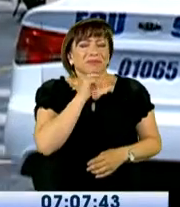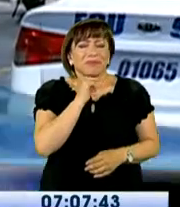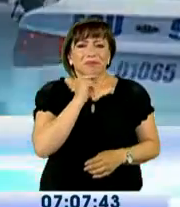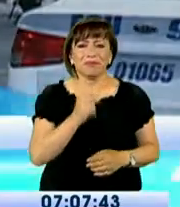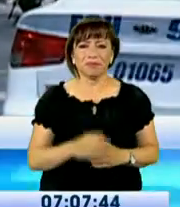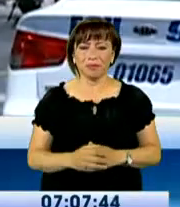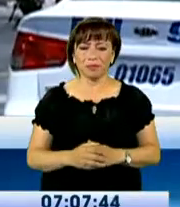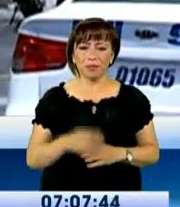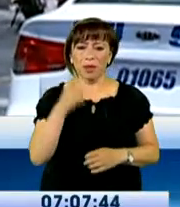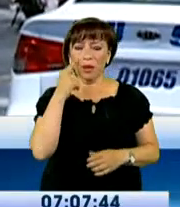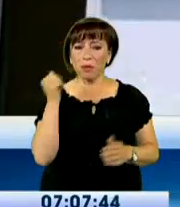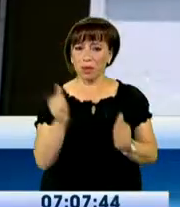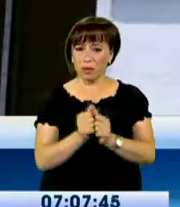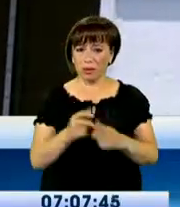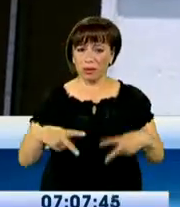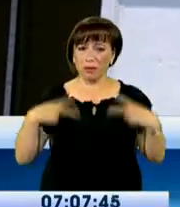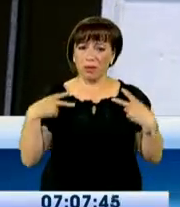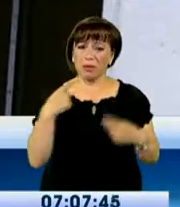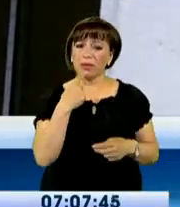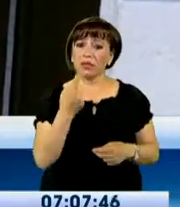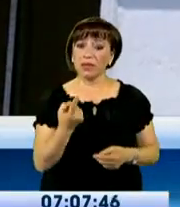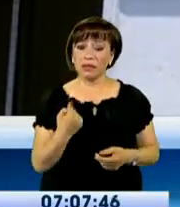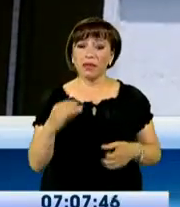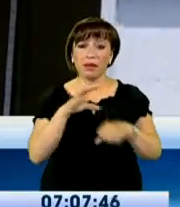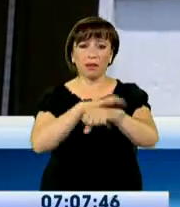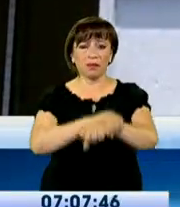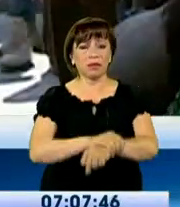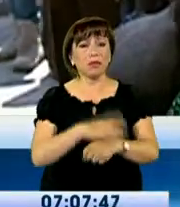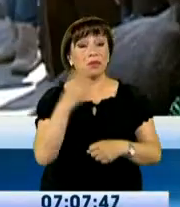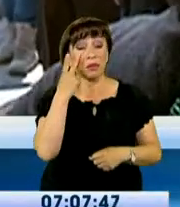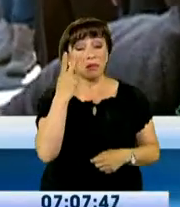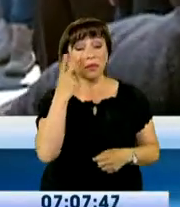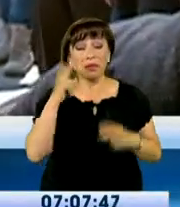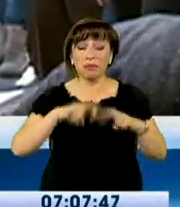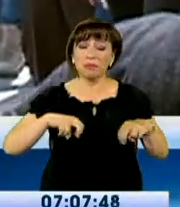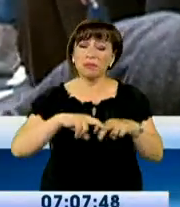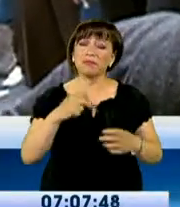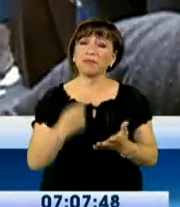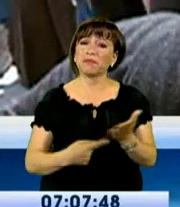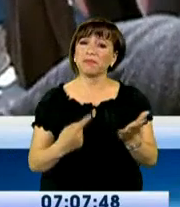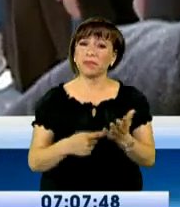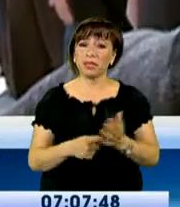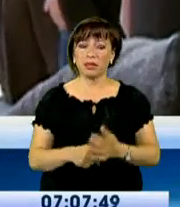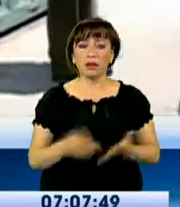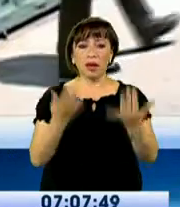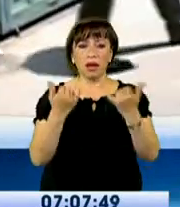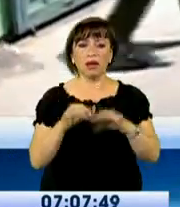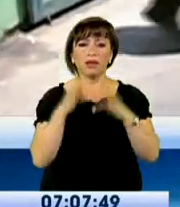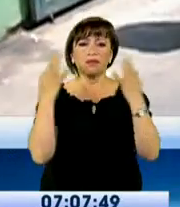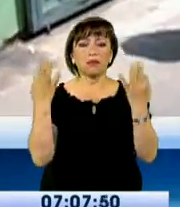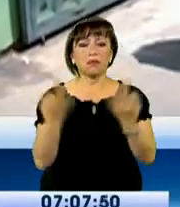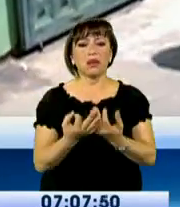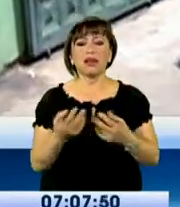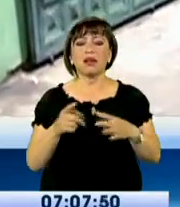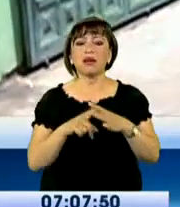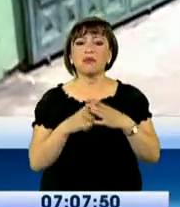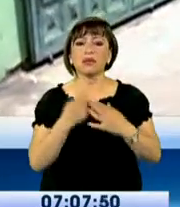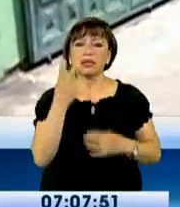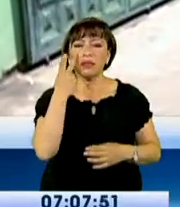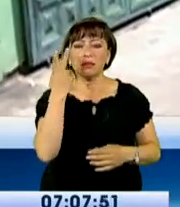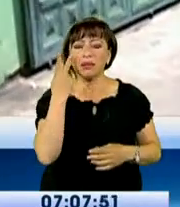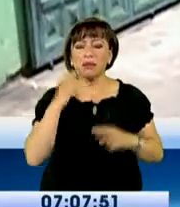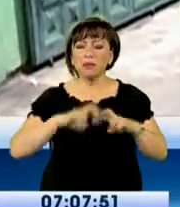conviviente de la presunta suicida fue aprehendido para investigaciones, mientras los familiares empezaron con los trámites de defunción para sacar el cuerpo